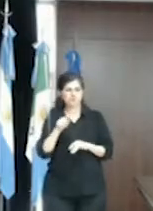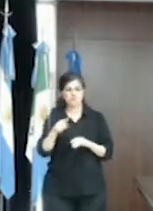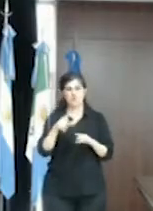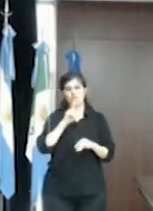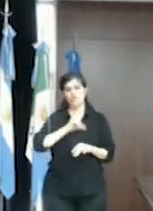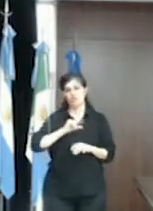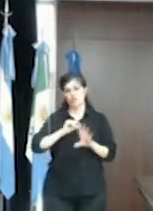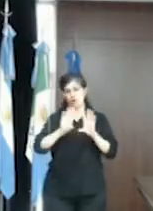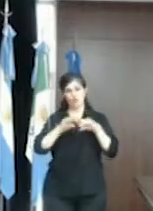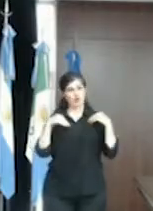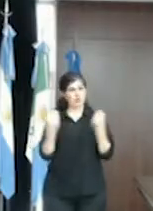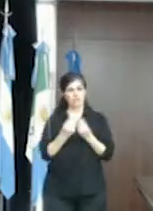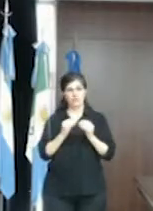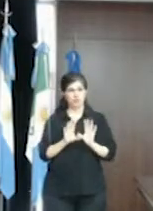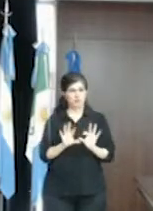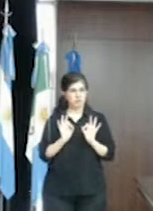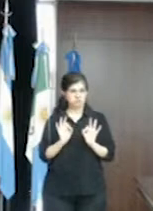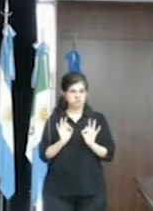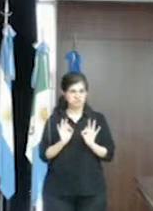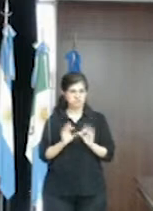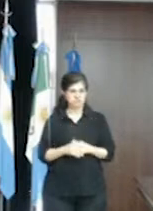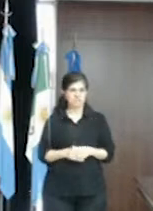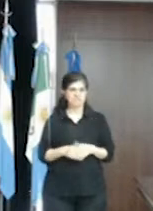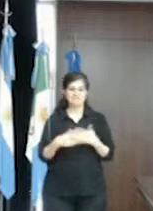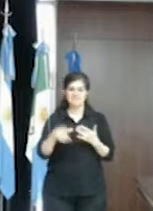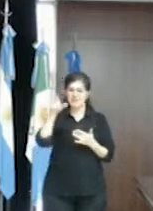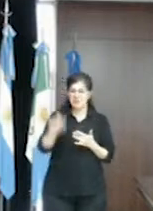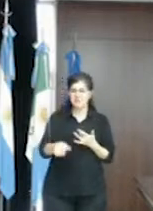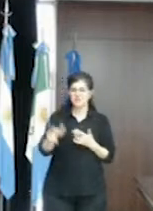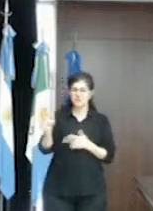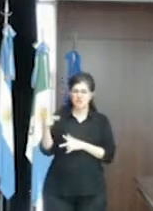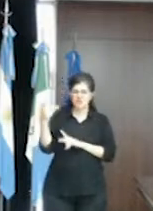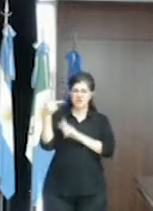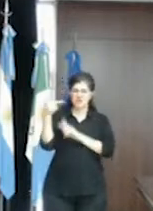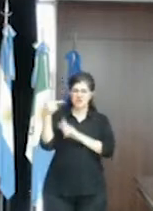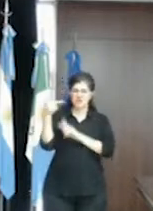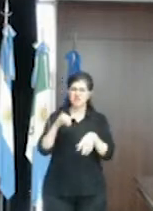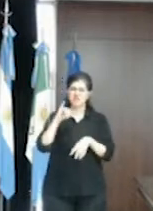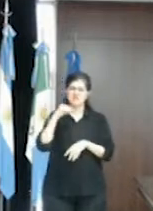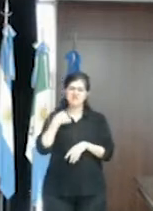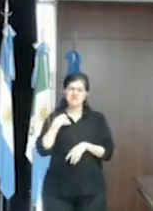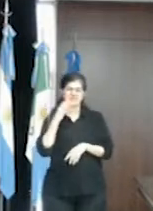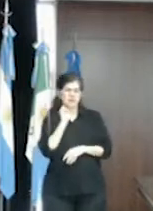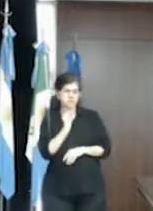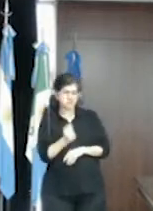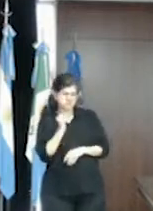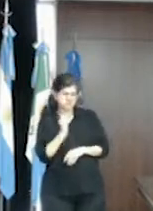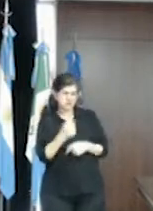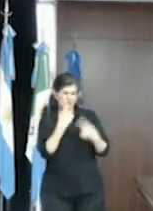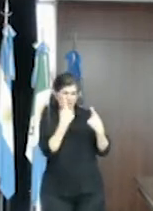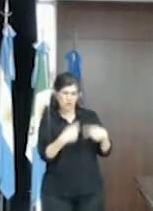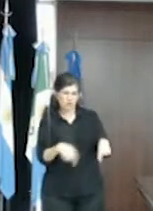El paciente dice, sé que estamos haciendo todo, pero tengo una sensación, una opresión en